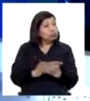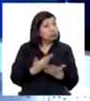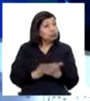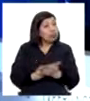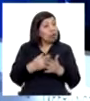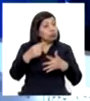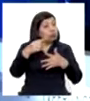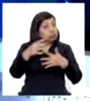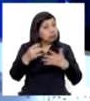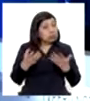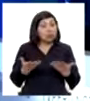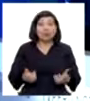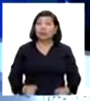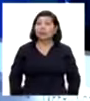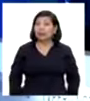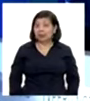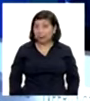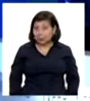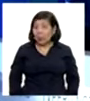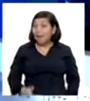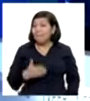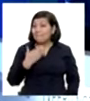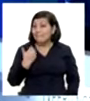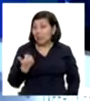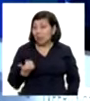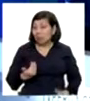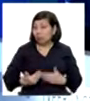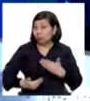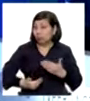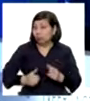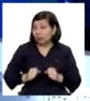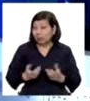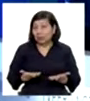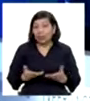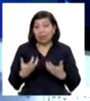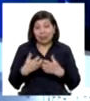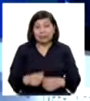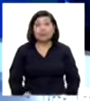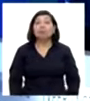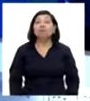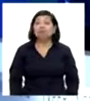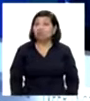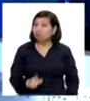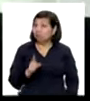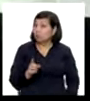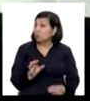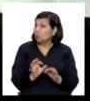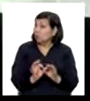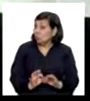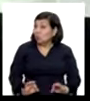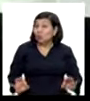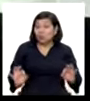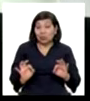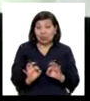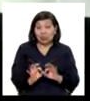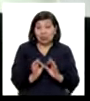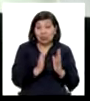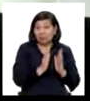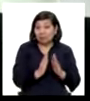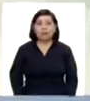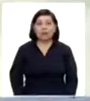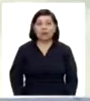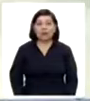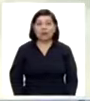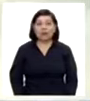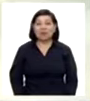a través de una serie de estudios que mejora la reputación definitivamente empresarial. Y eso es algo de lo cual, ¿no?, cada vez se está hablando más. María